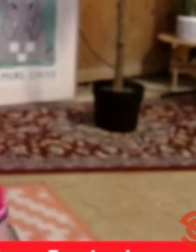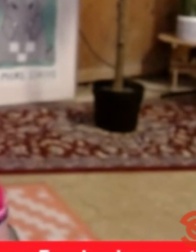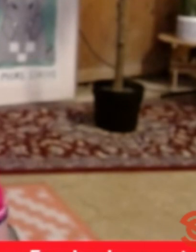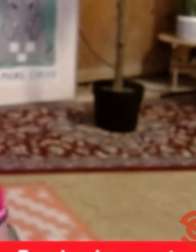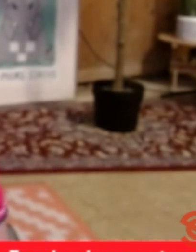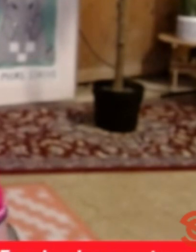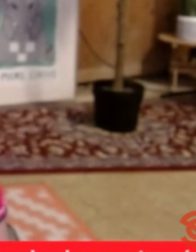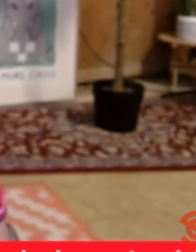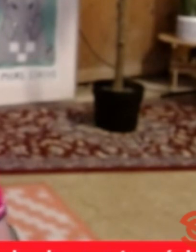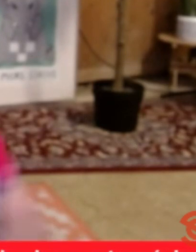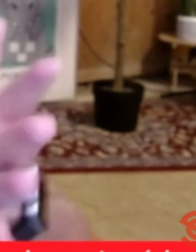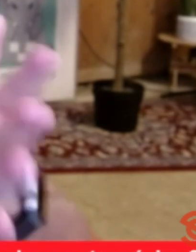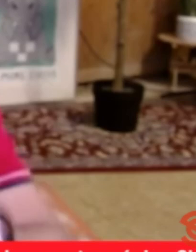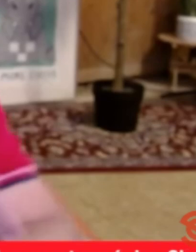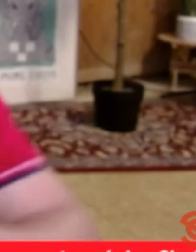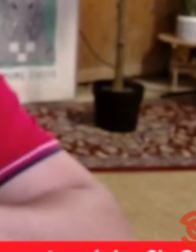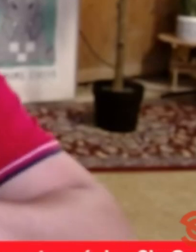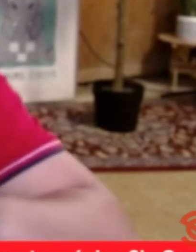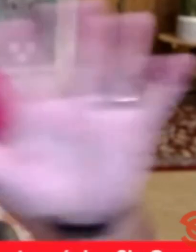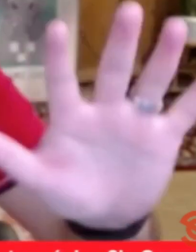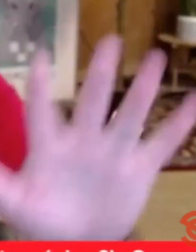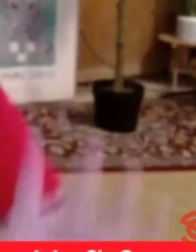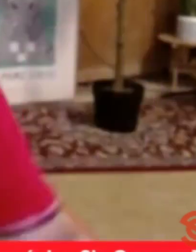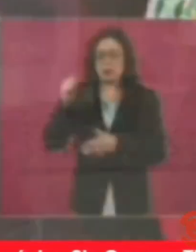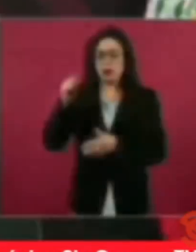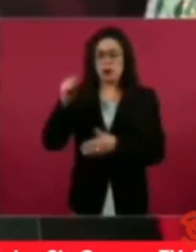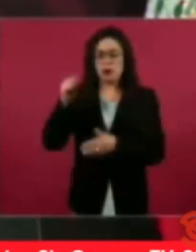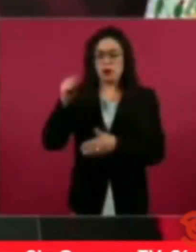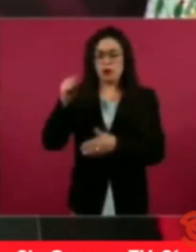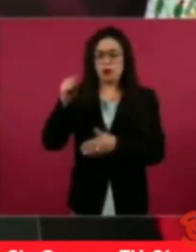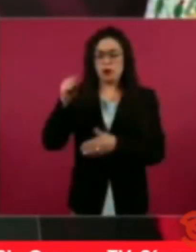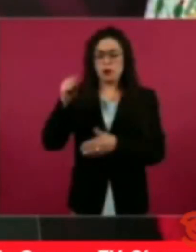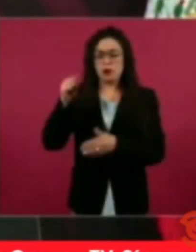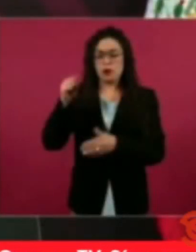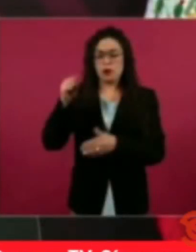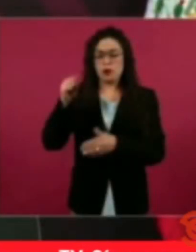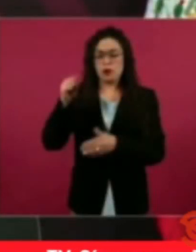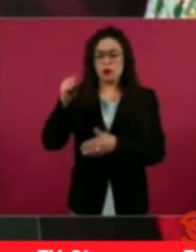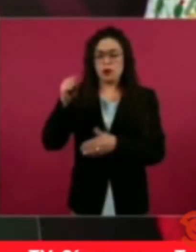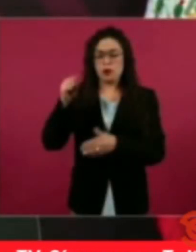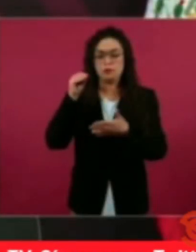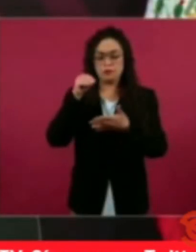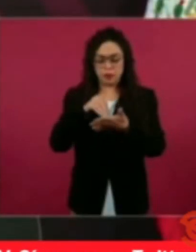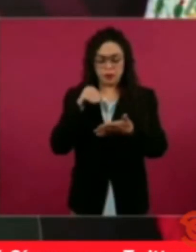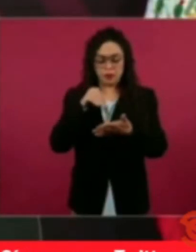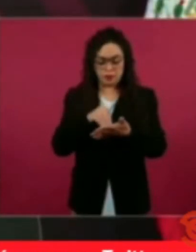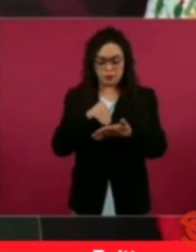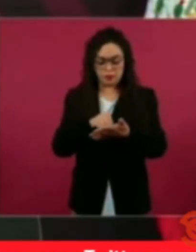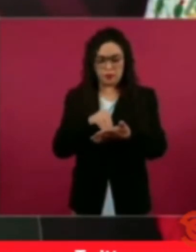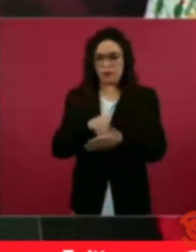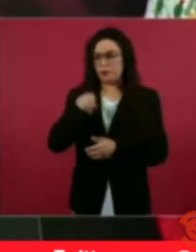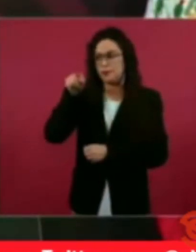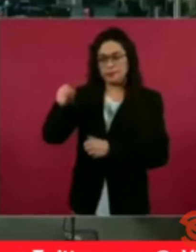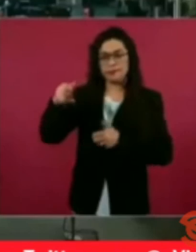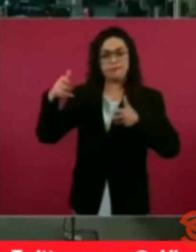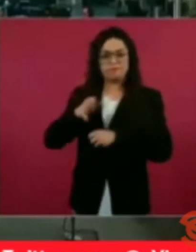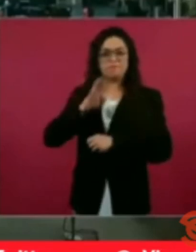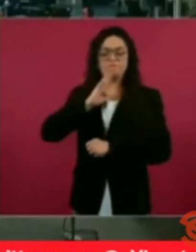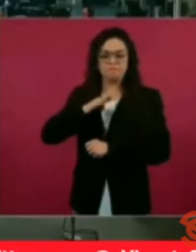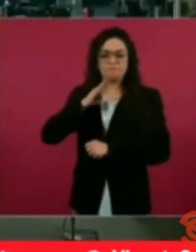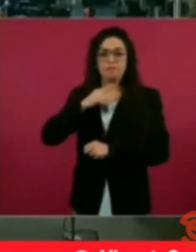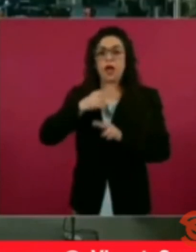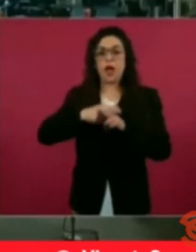a esos internos. Sigamos escuchando, está buenísimo el intercambio. También lo acusan de que estaba sobornando